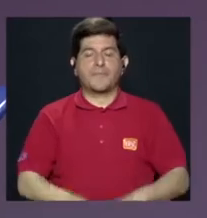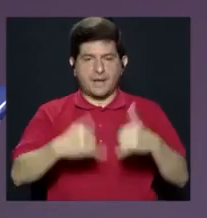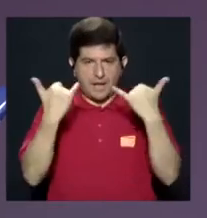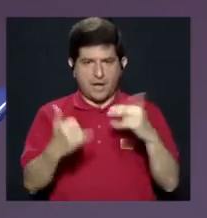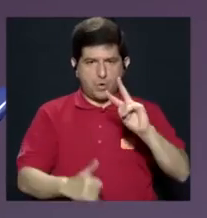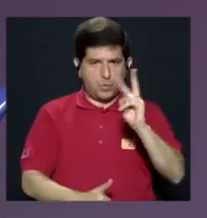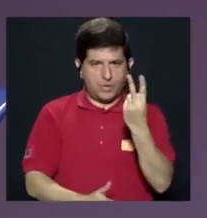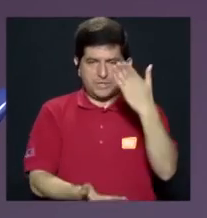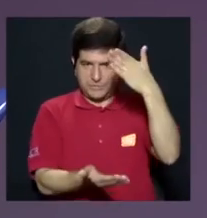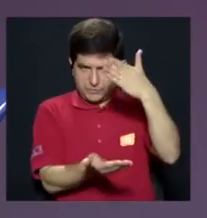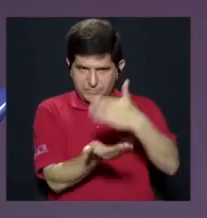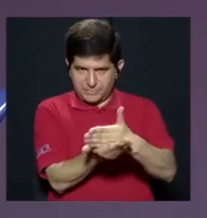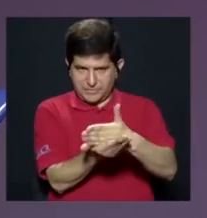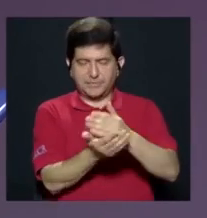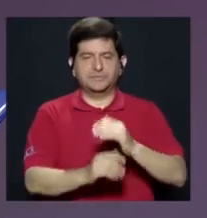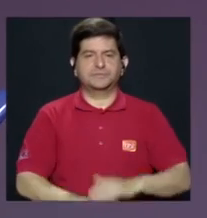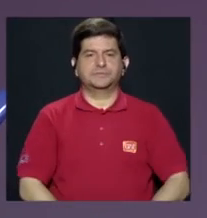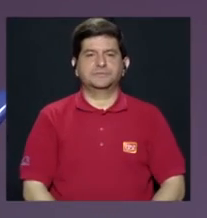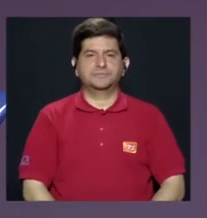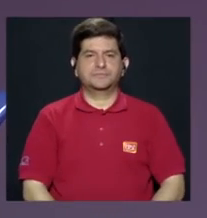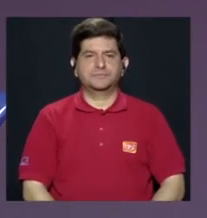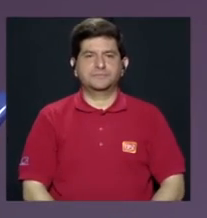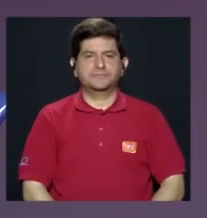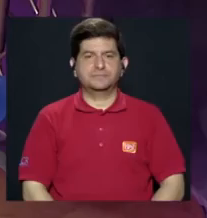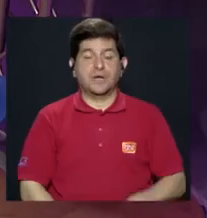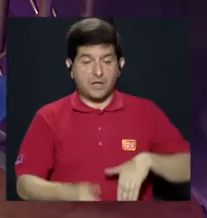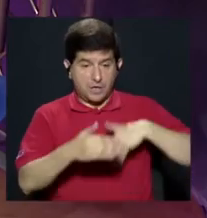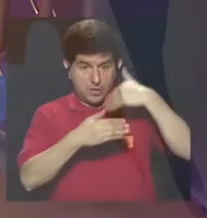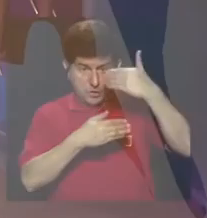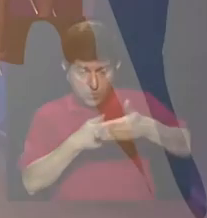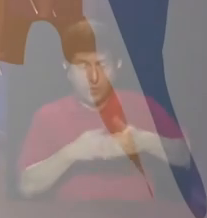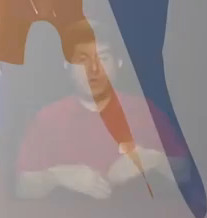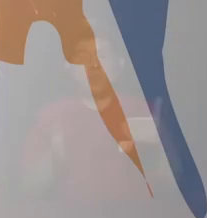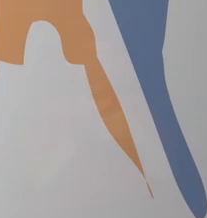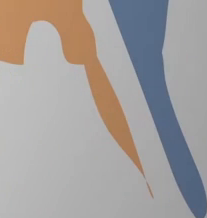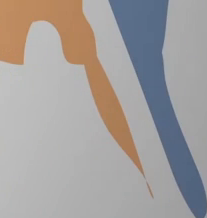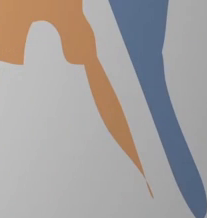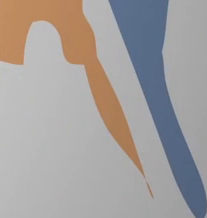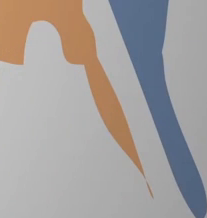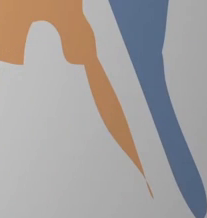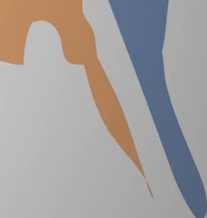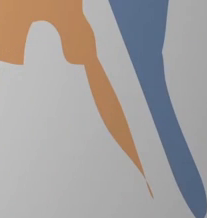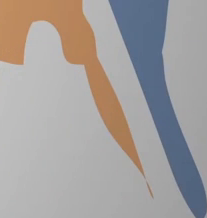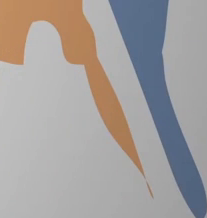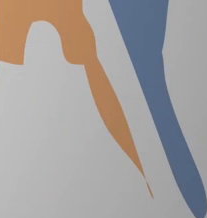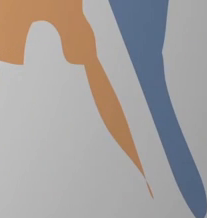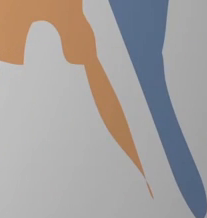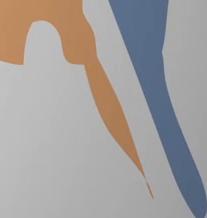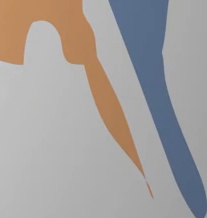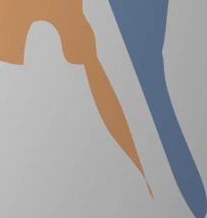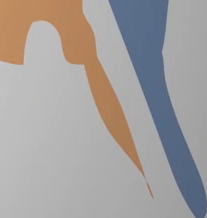un segundo corte y en breves segundos estamos de regreso con Palabra de Mujer.